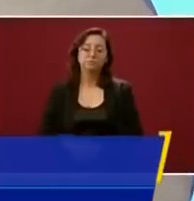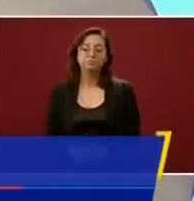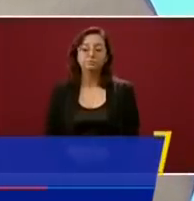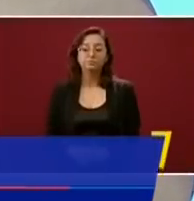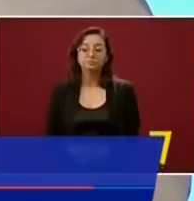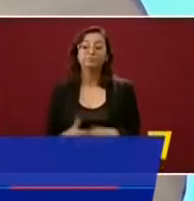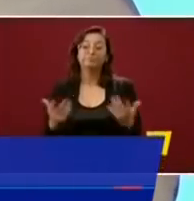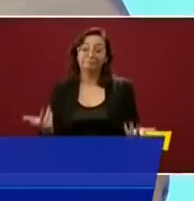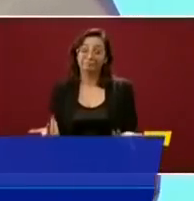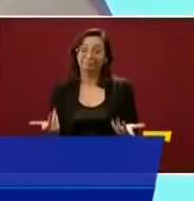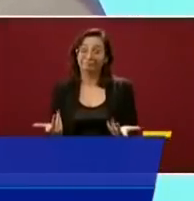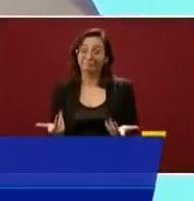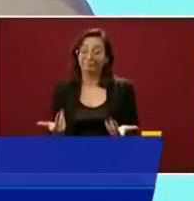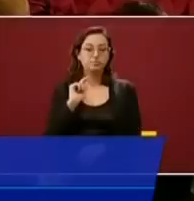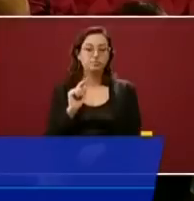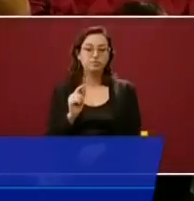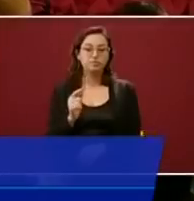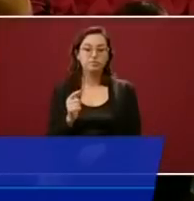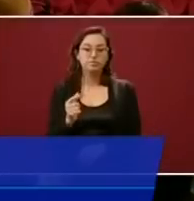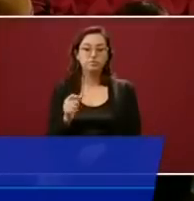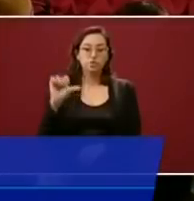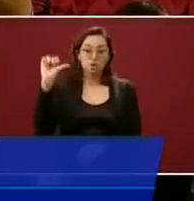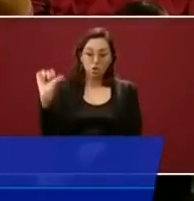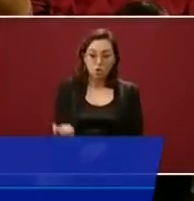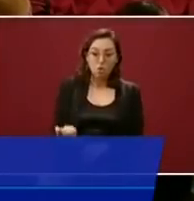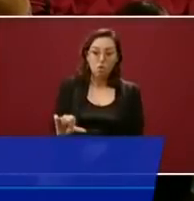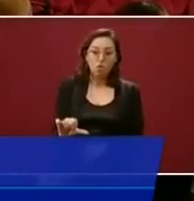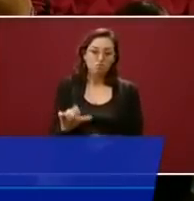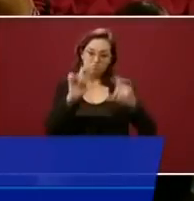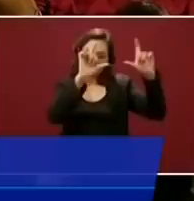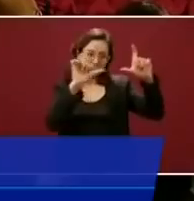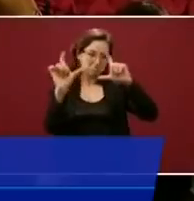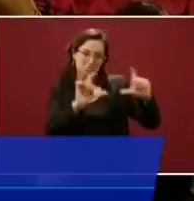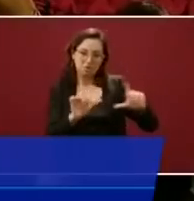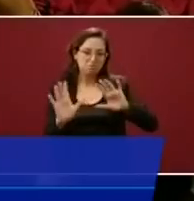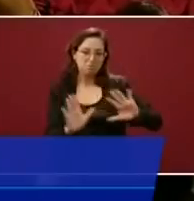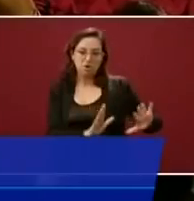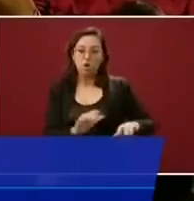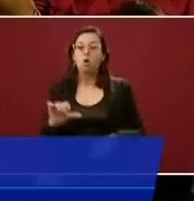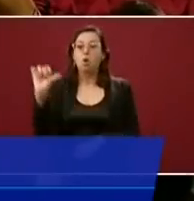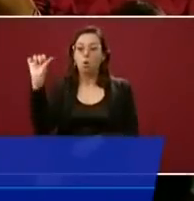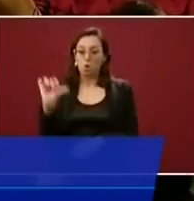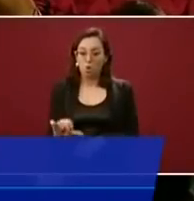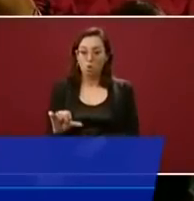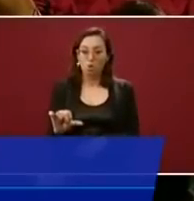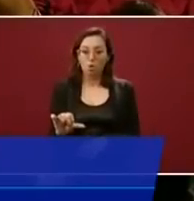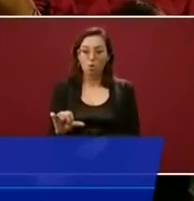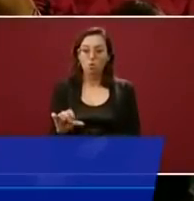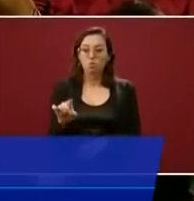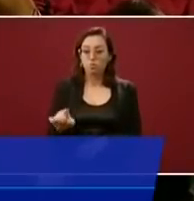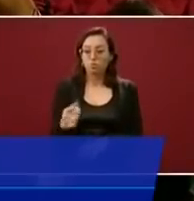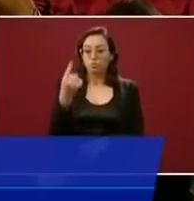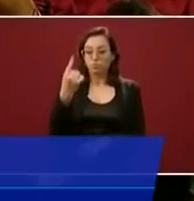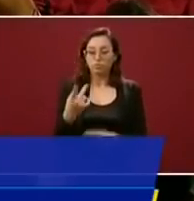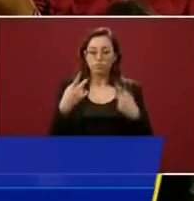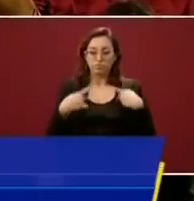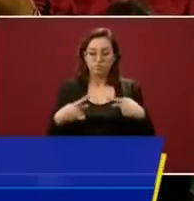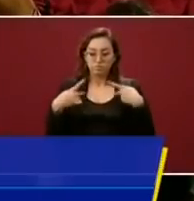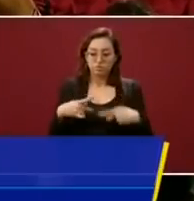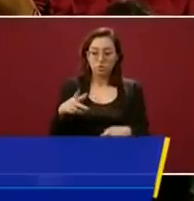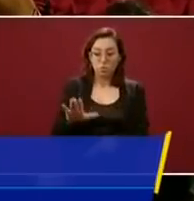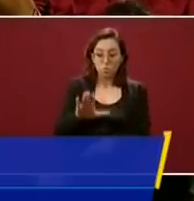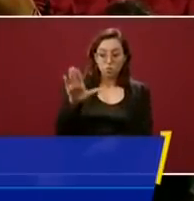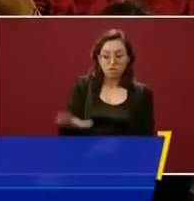análisis para determinar si era positivo al COVID-19. Tuvimos un deceso que está clasificado como